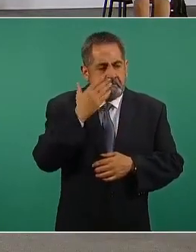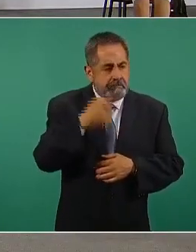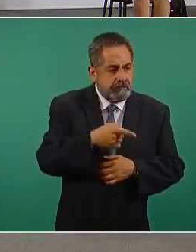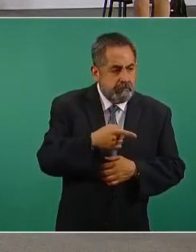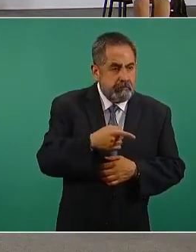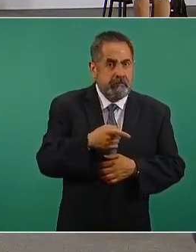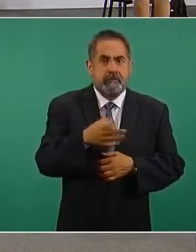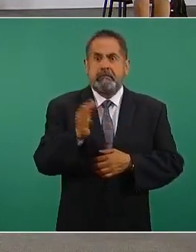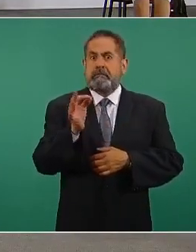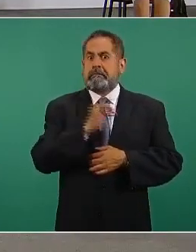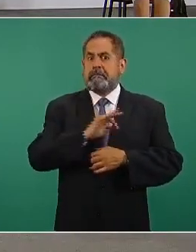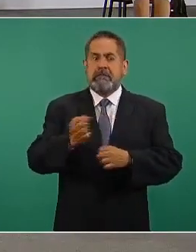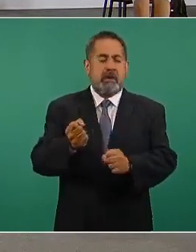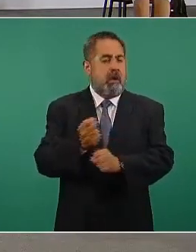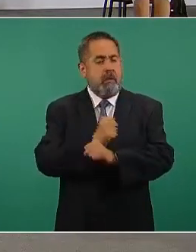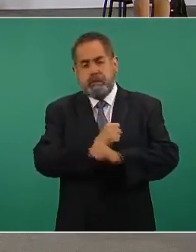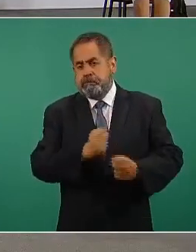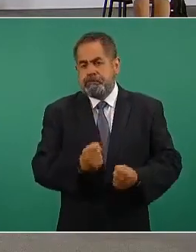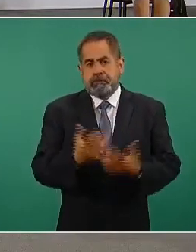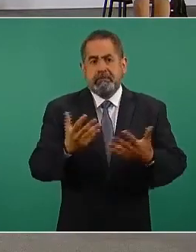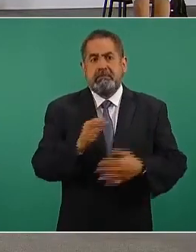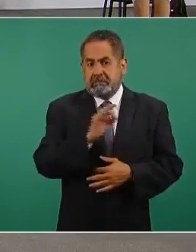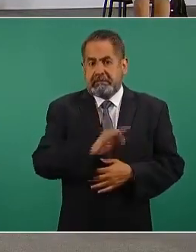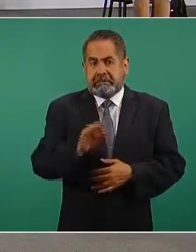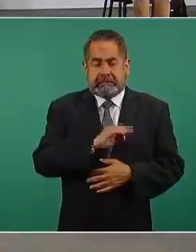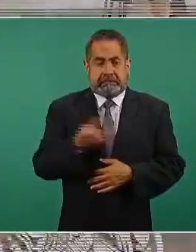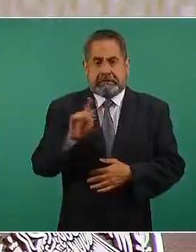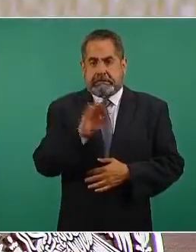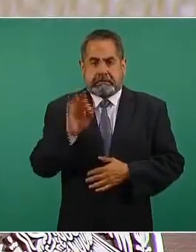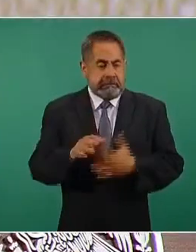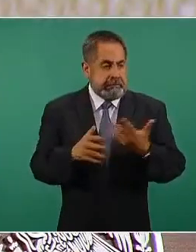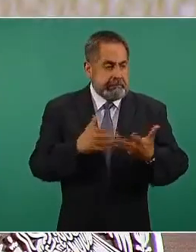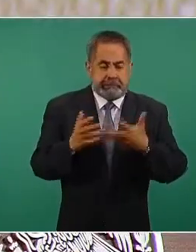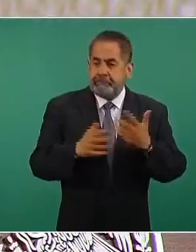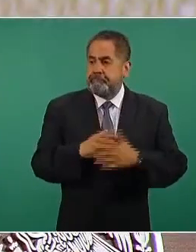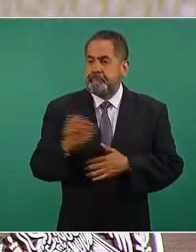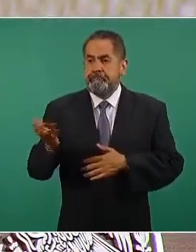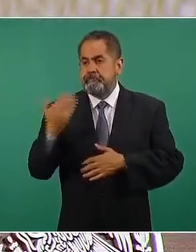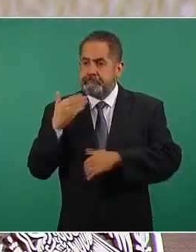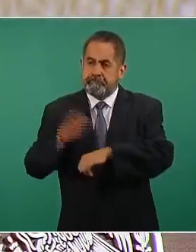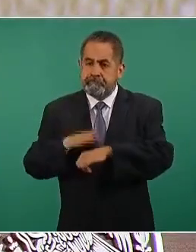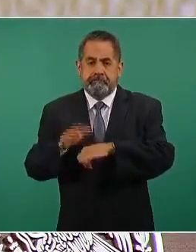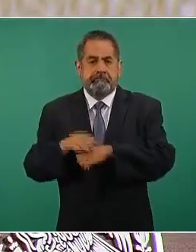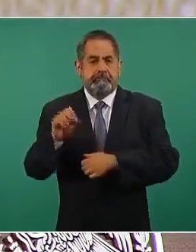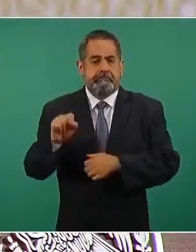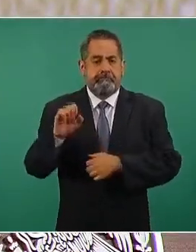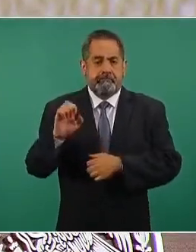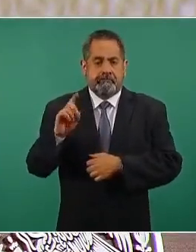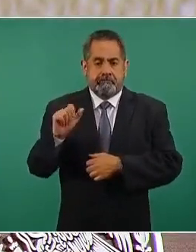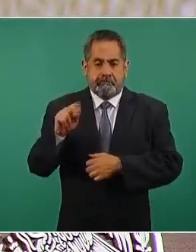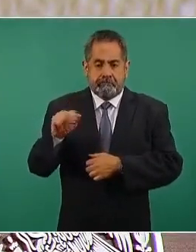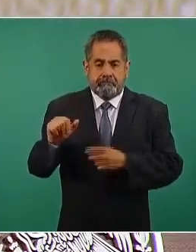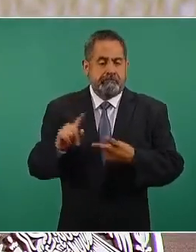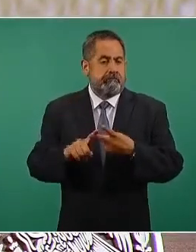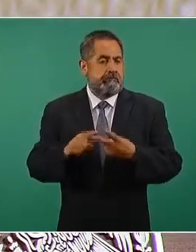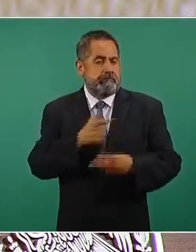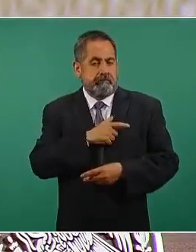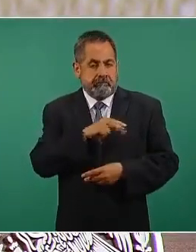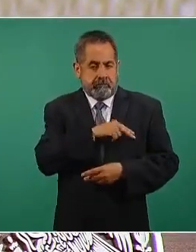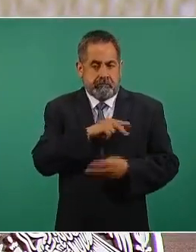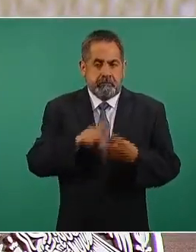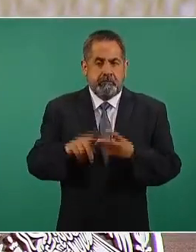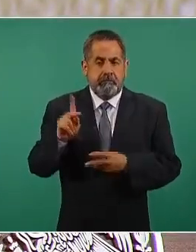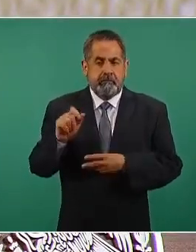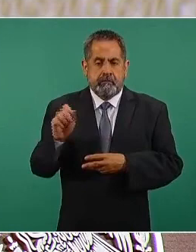del 70%. Se procedió al despliegue de personal de SEDENA, Guardia Nacional,